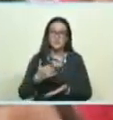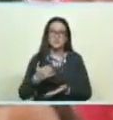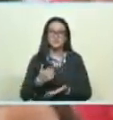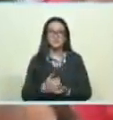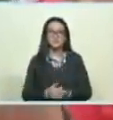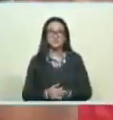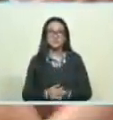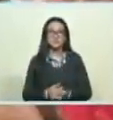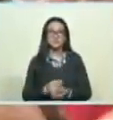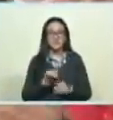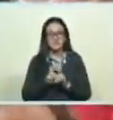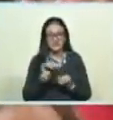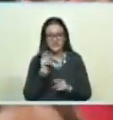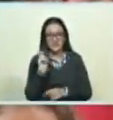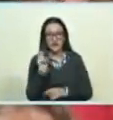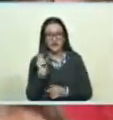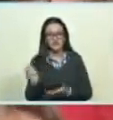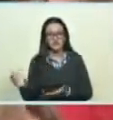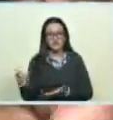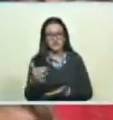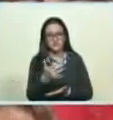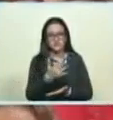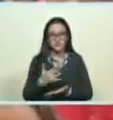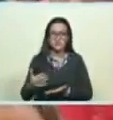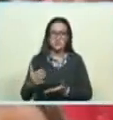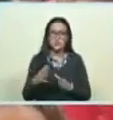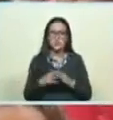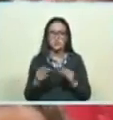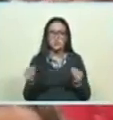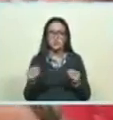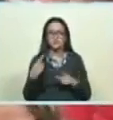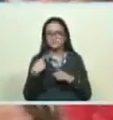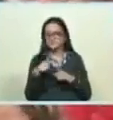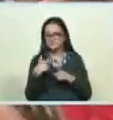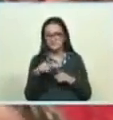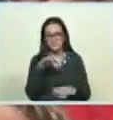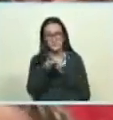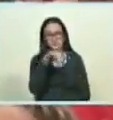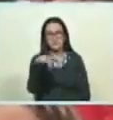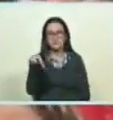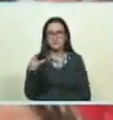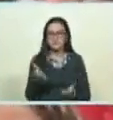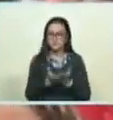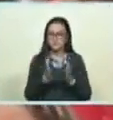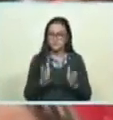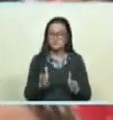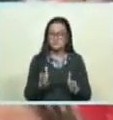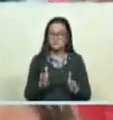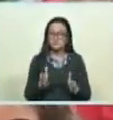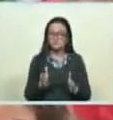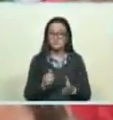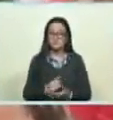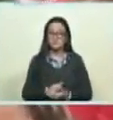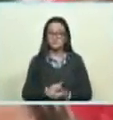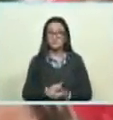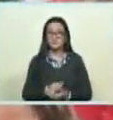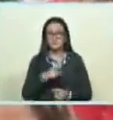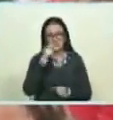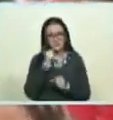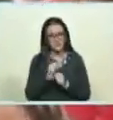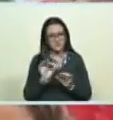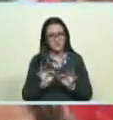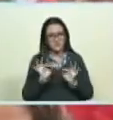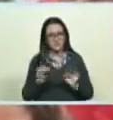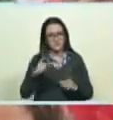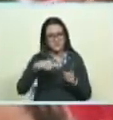esa tarea conjunta que se ha hecho de manera colectiva con los diferentes sectores estudiantiles, yo quiero reconocer el trabajo especial